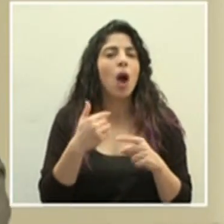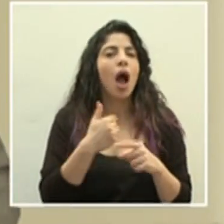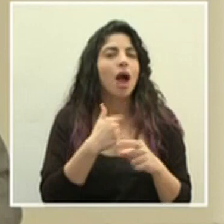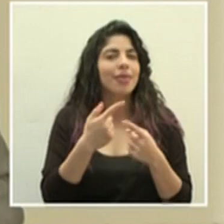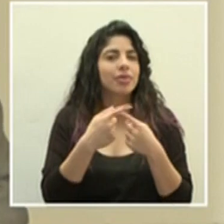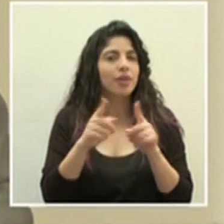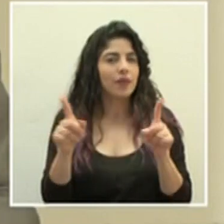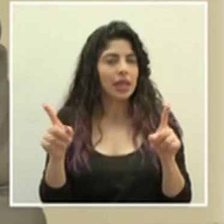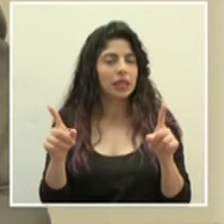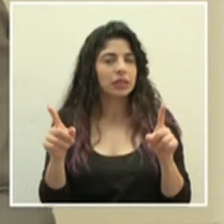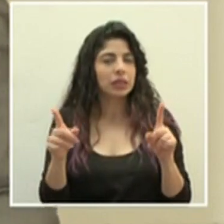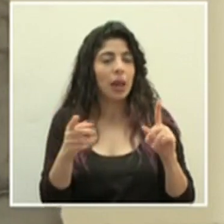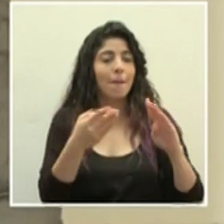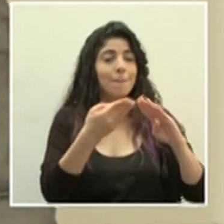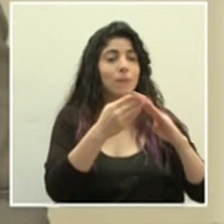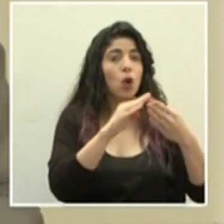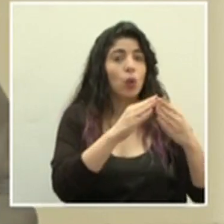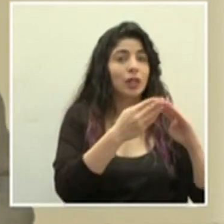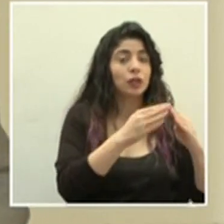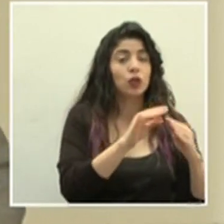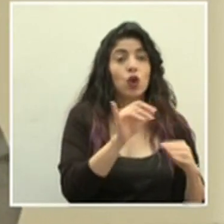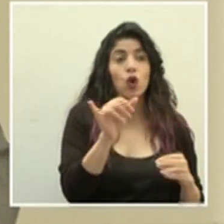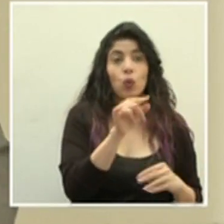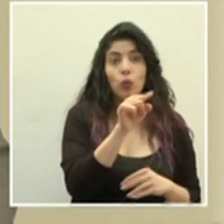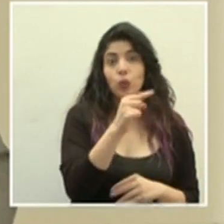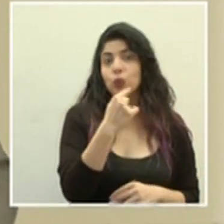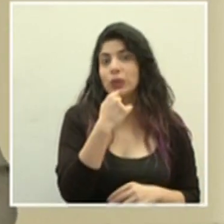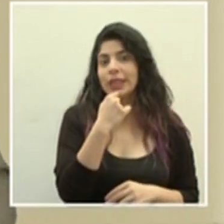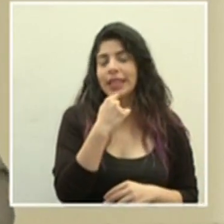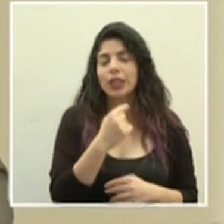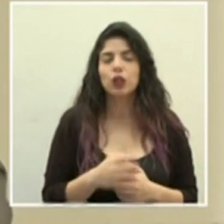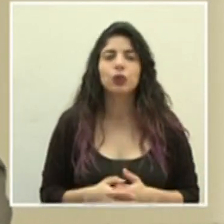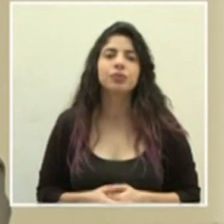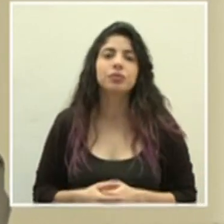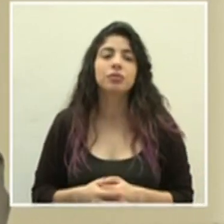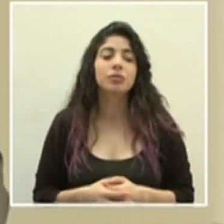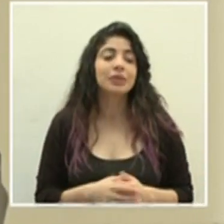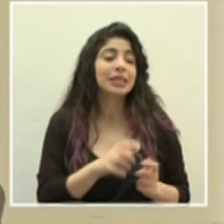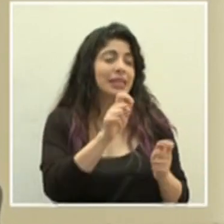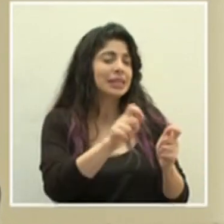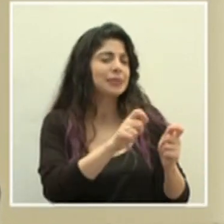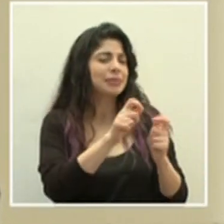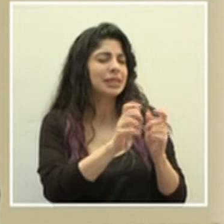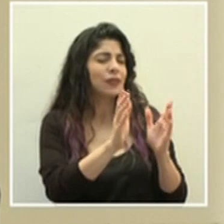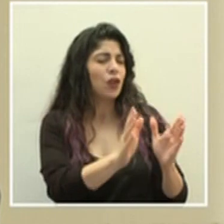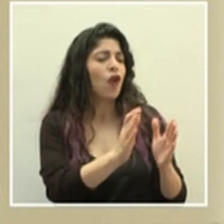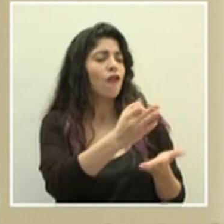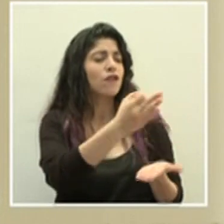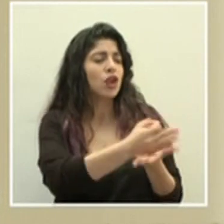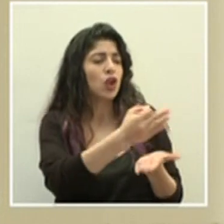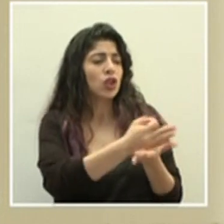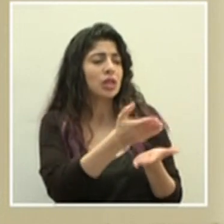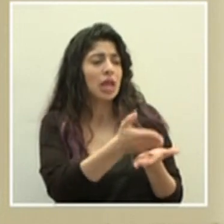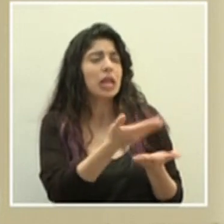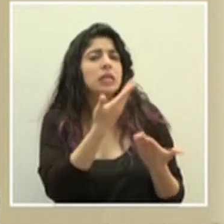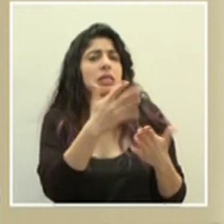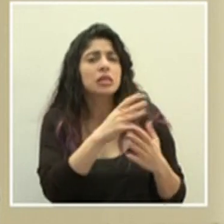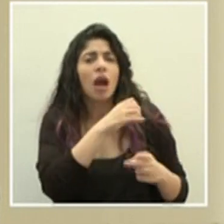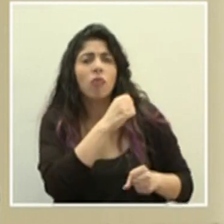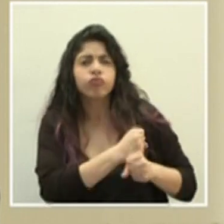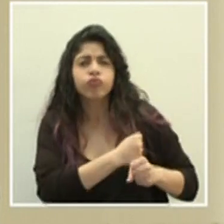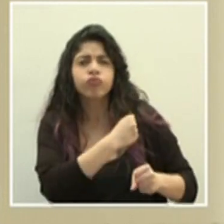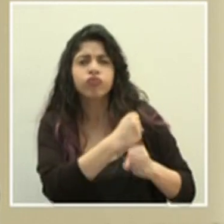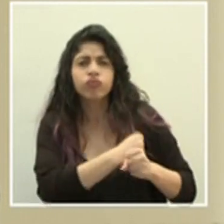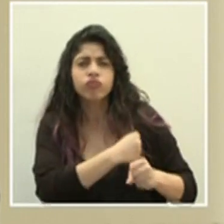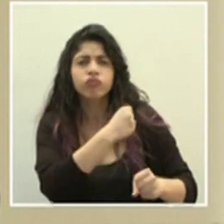diferenciar la población tal como usted la mencionó. En el caso específico de Frontera, nosotros venimos desarrollando un